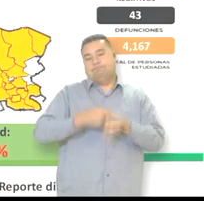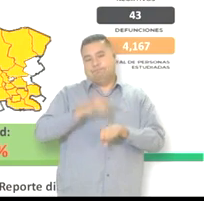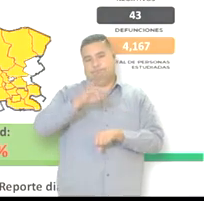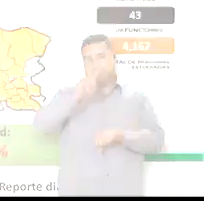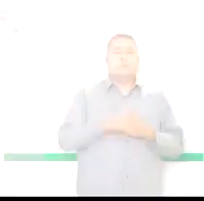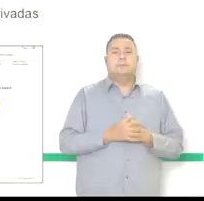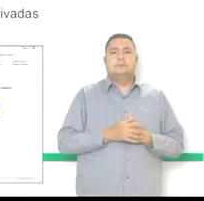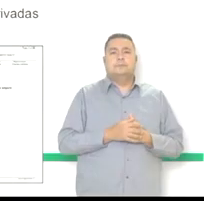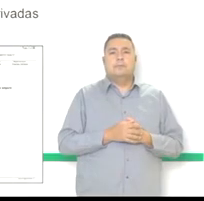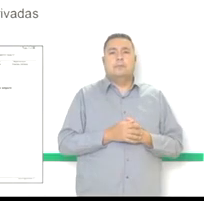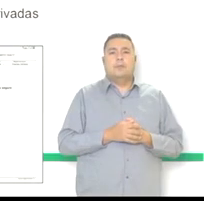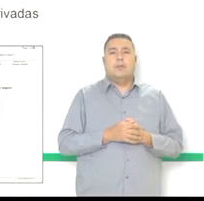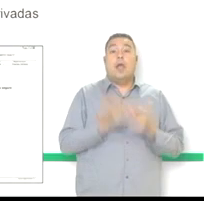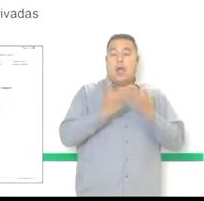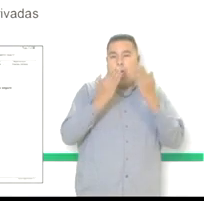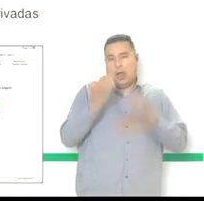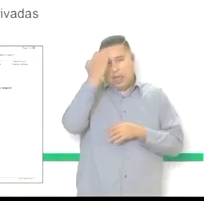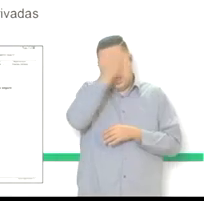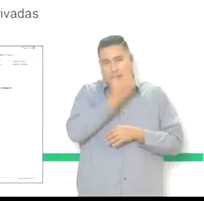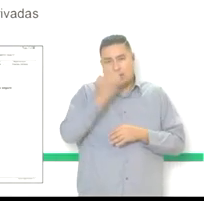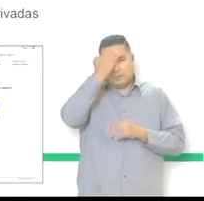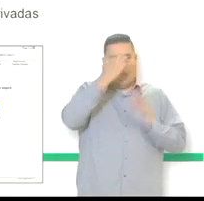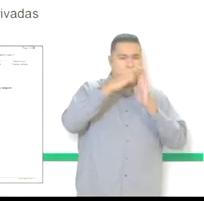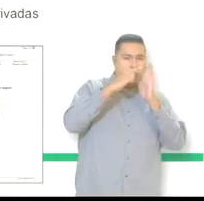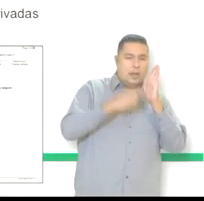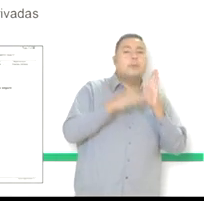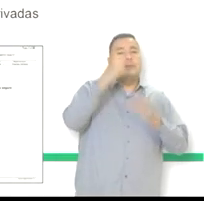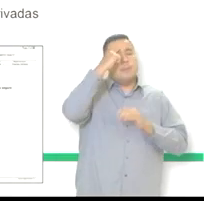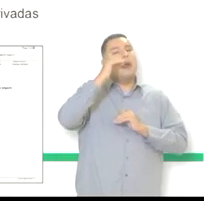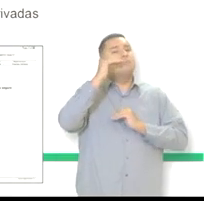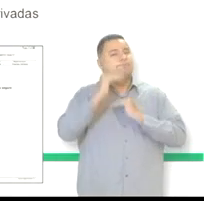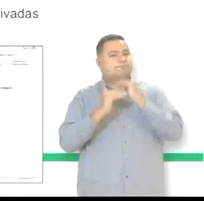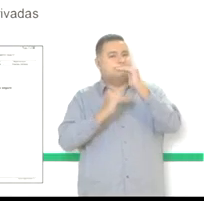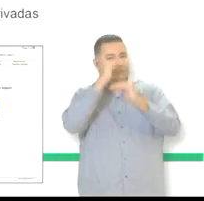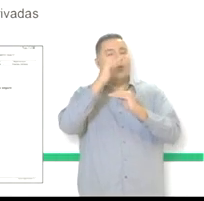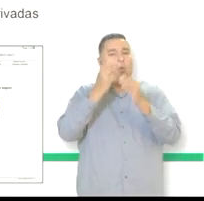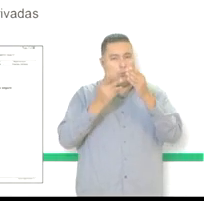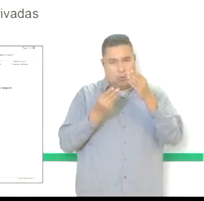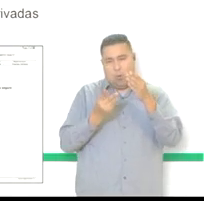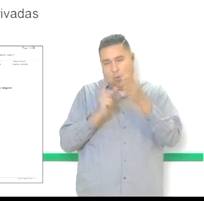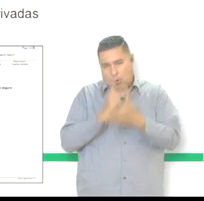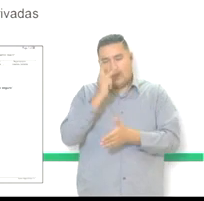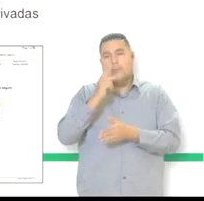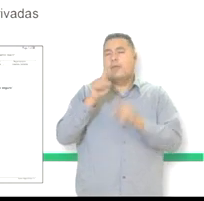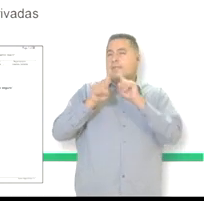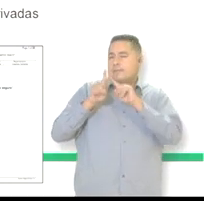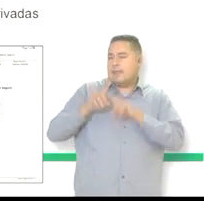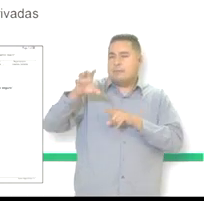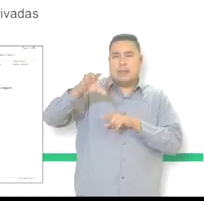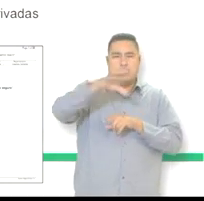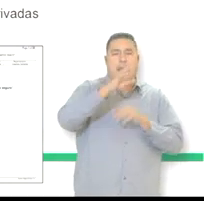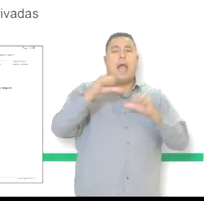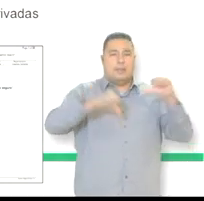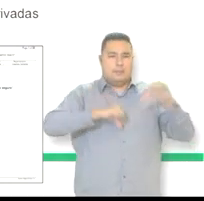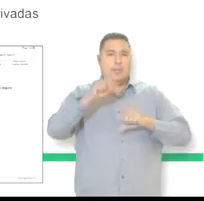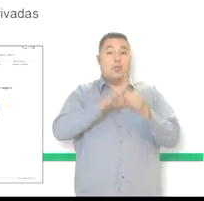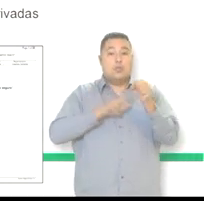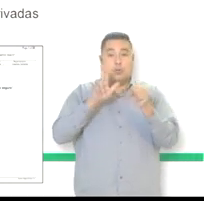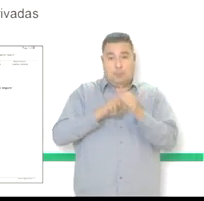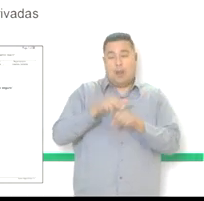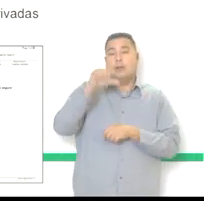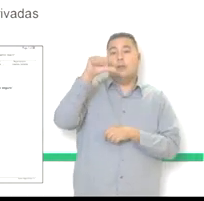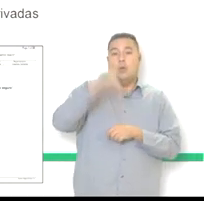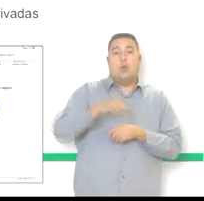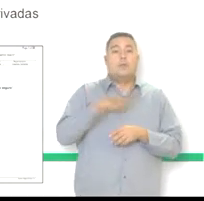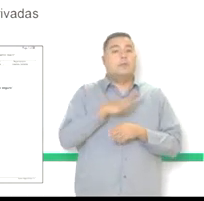a coronavirus. La estrategia de revisión a protocolos de regreso escalonado a los sectores, quisiéramos informar que al día de hoy se